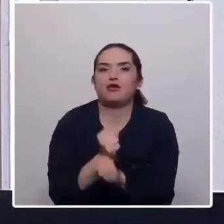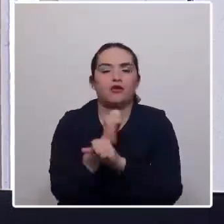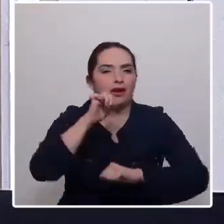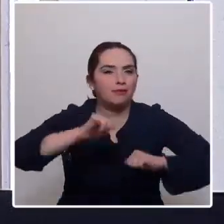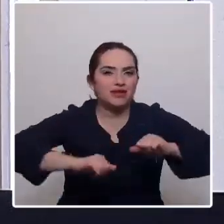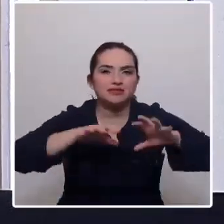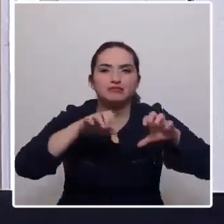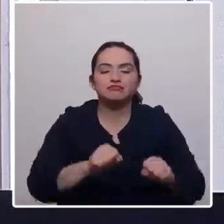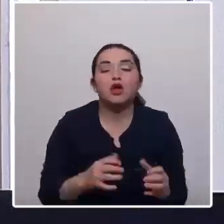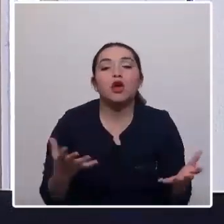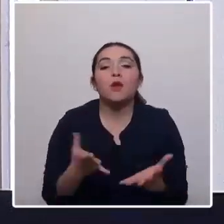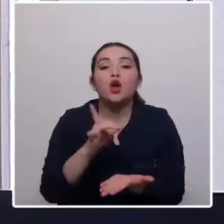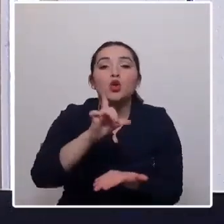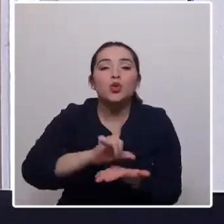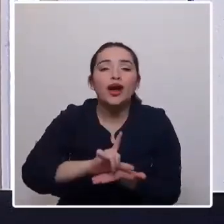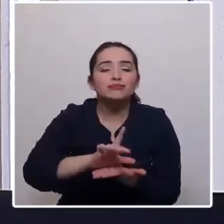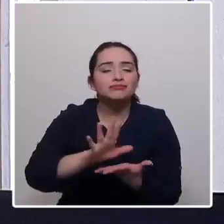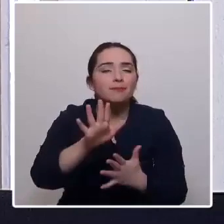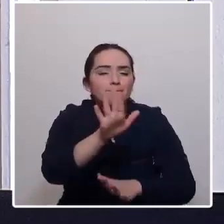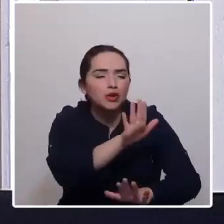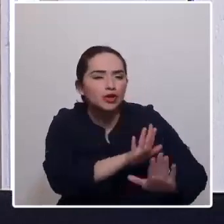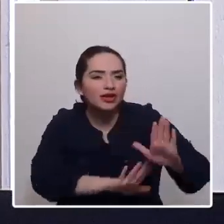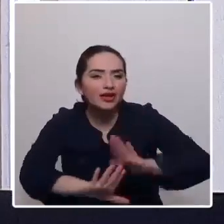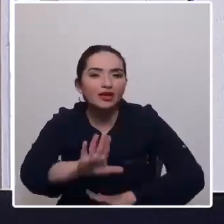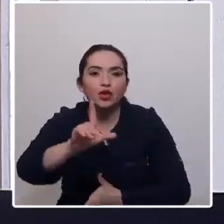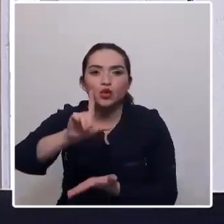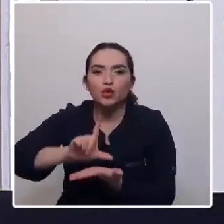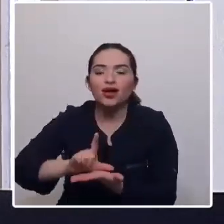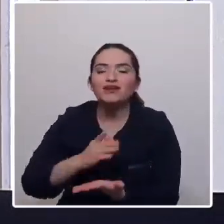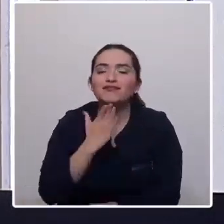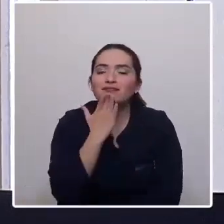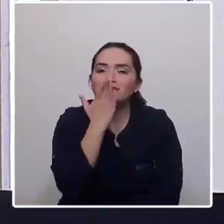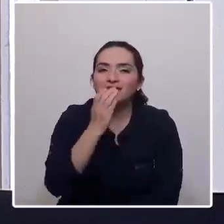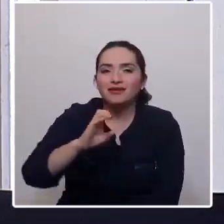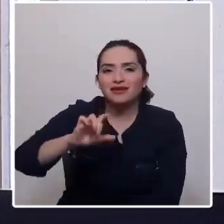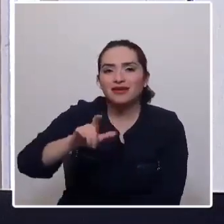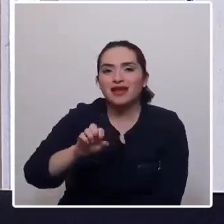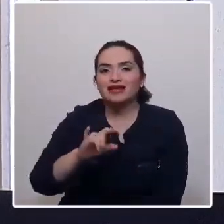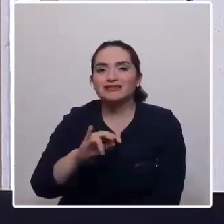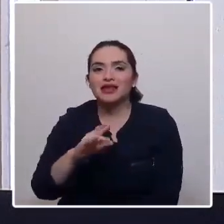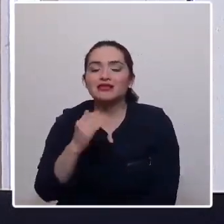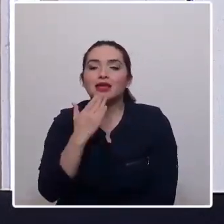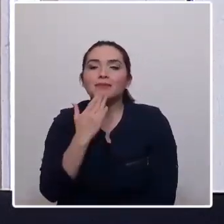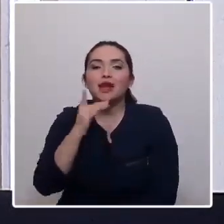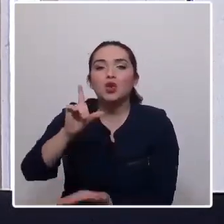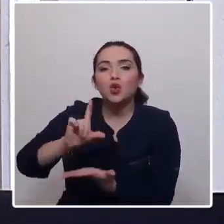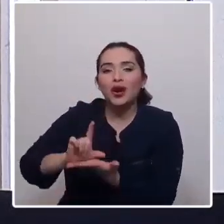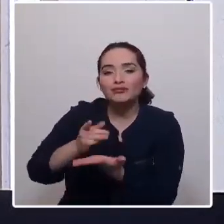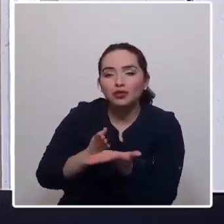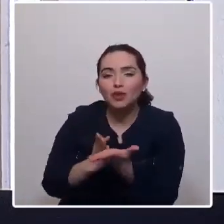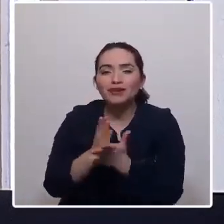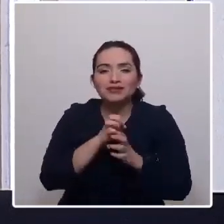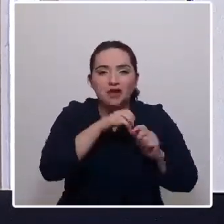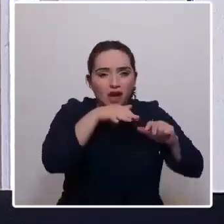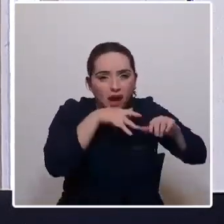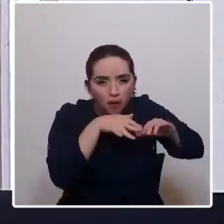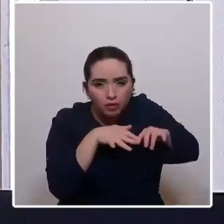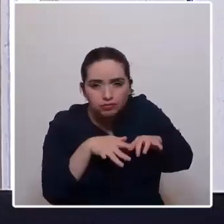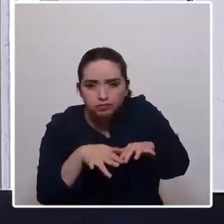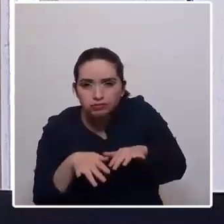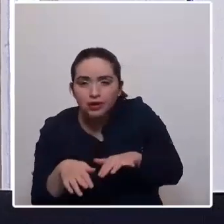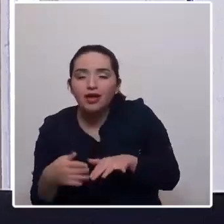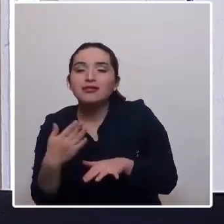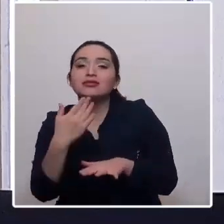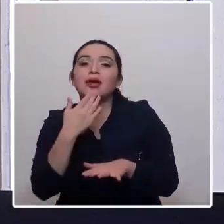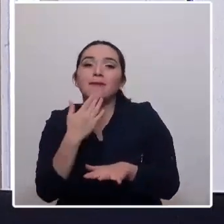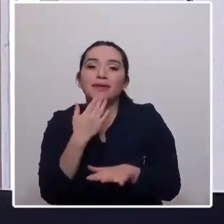las áreas protegidas, los glaciares, las turberas, las zonas en que nazcan las cuencas hidrográficas, como también